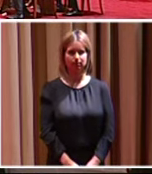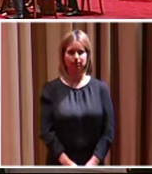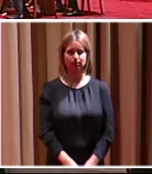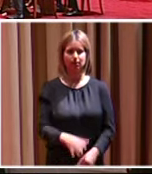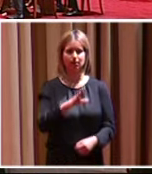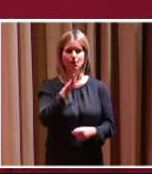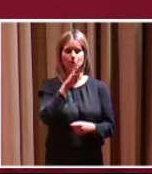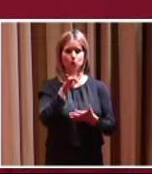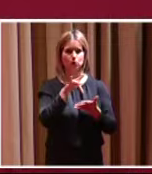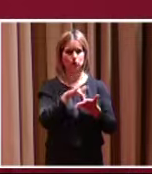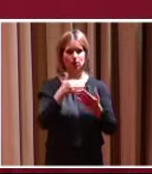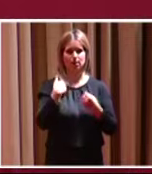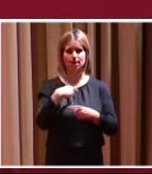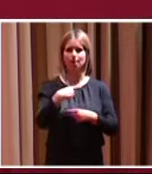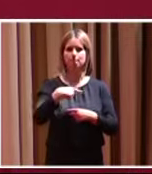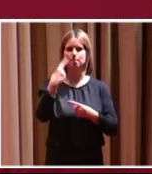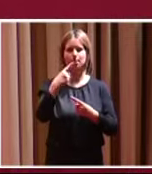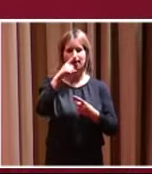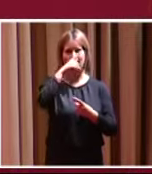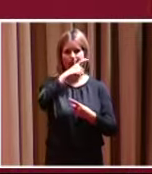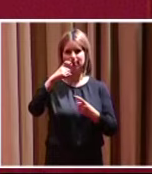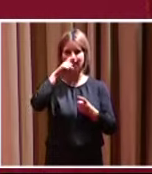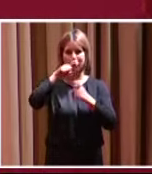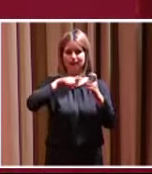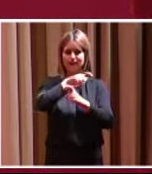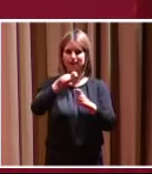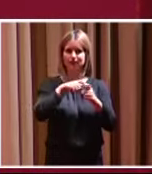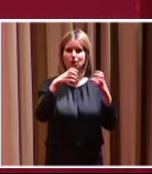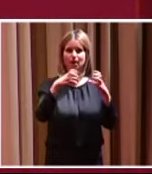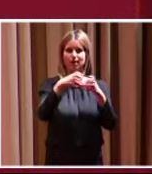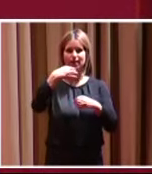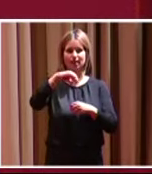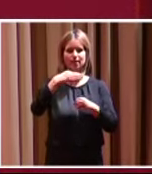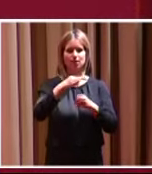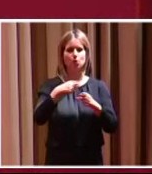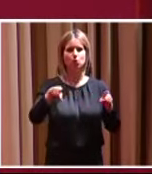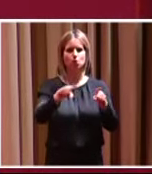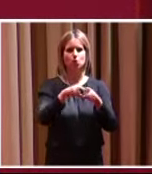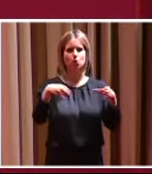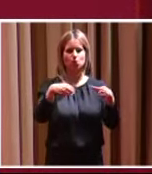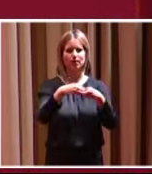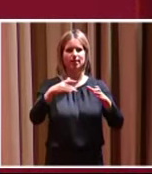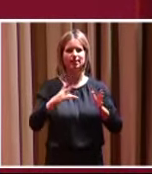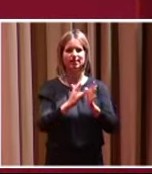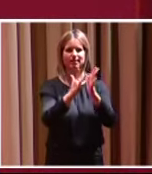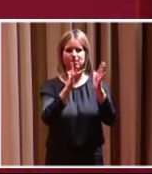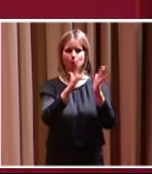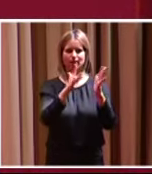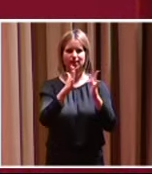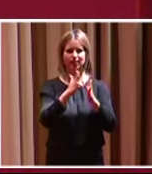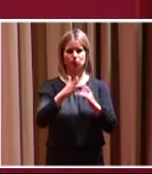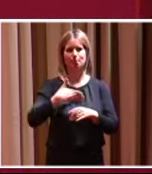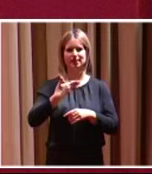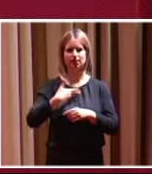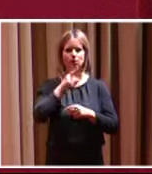Por la celebración de su primer centenario, Granada de Oro a la Cofradía del Santísimo Cristo de la Misericordia.